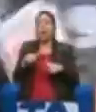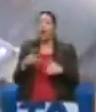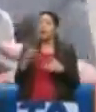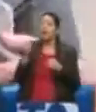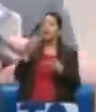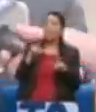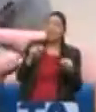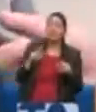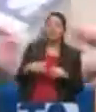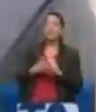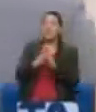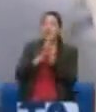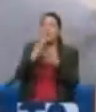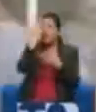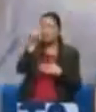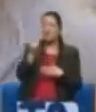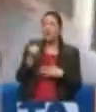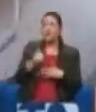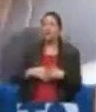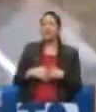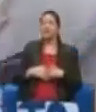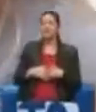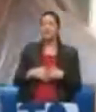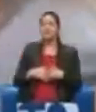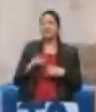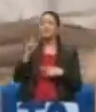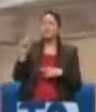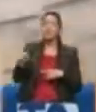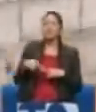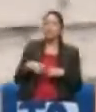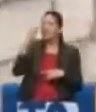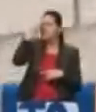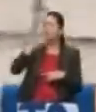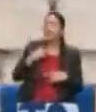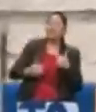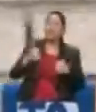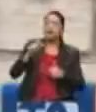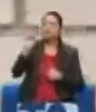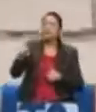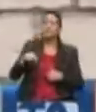quieren decir nada? Solo queremos saber cuándo se van a principalizar nomás. ¿Cuál es su decisión?